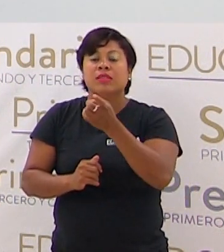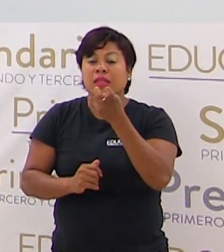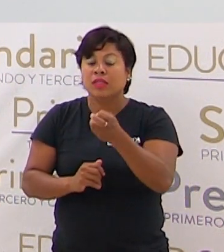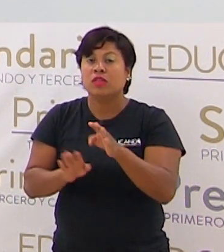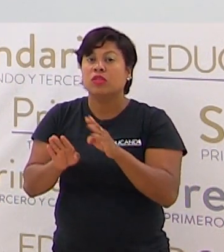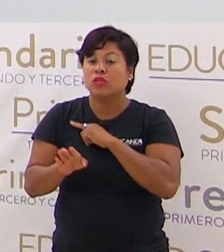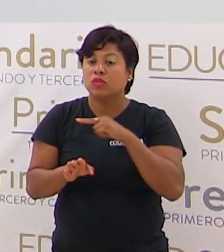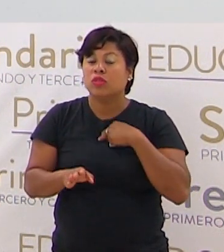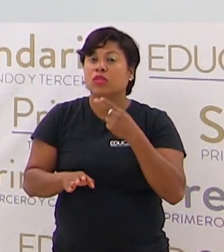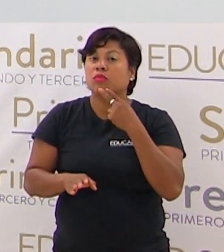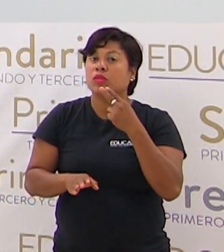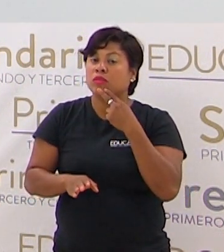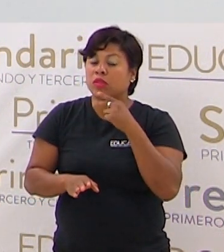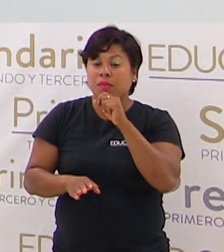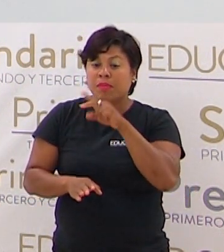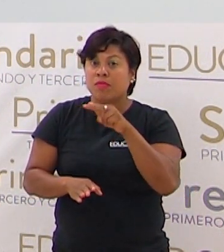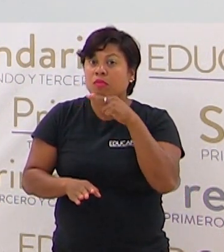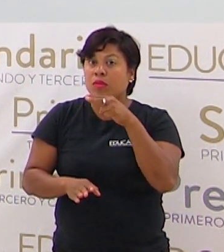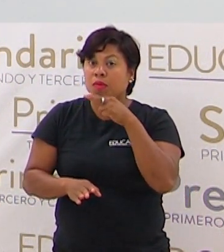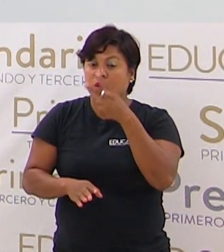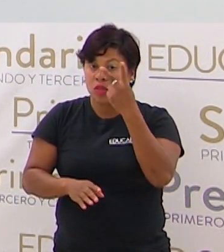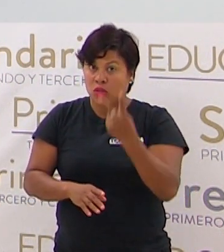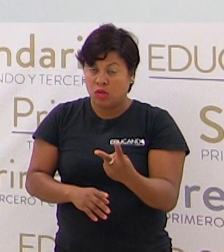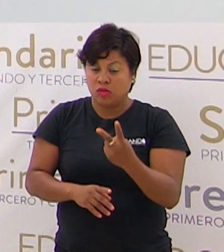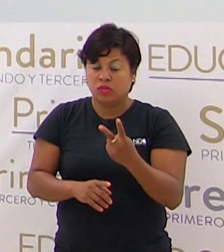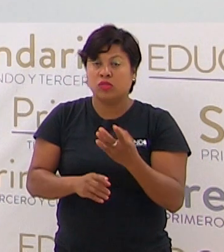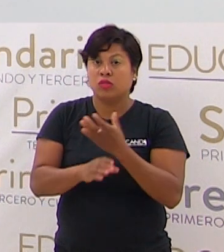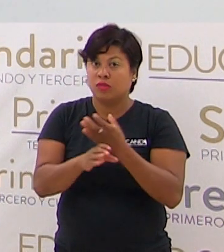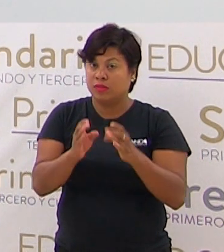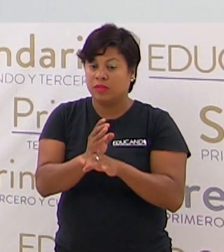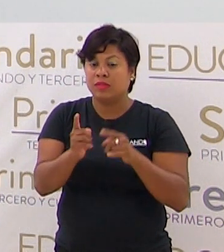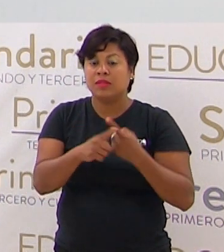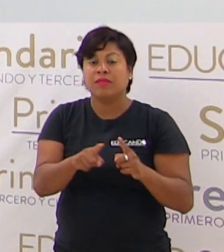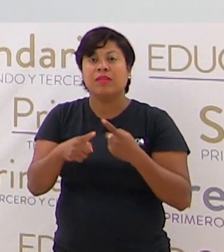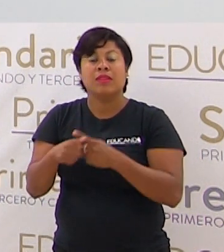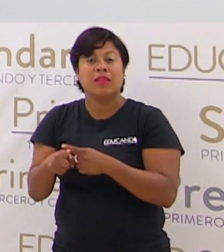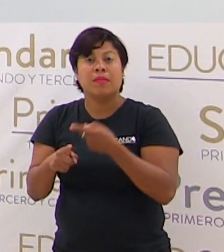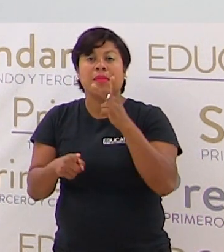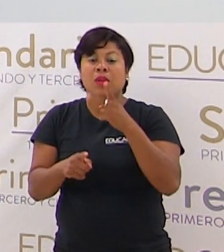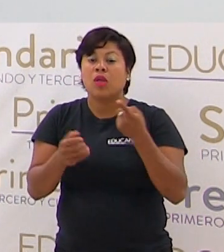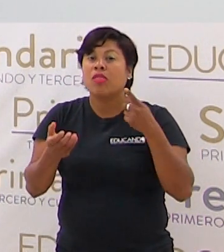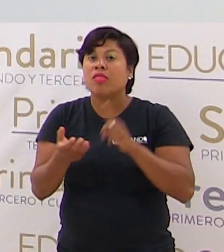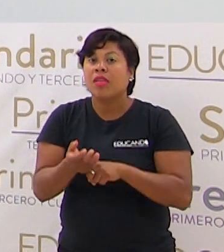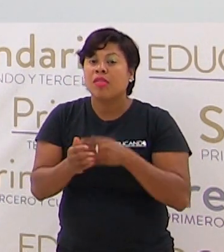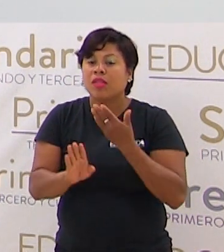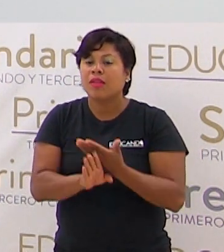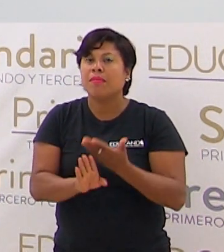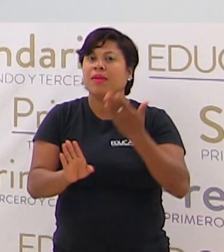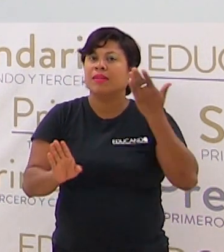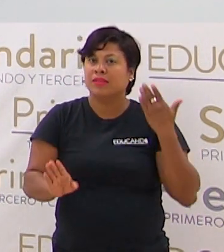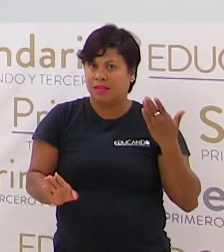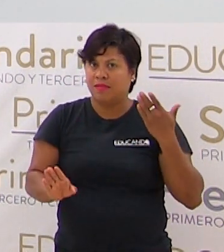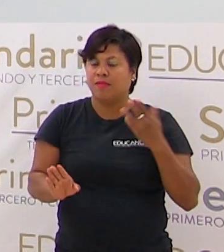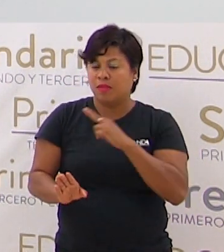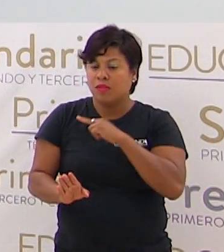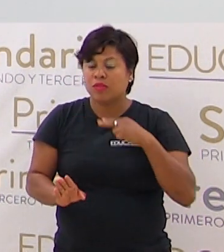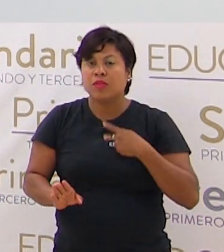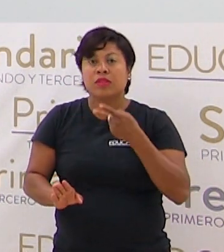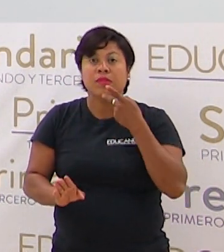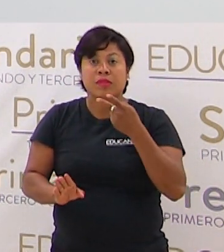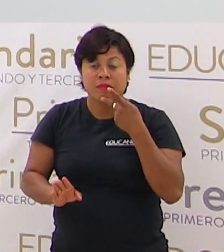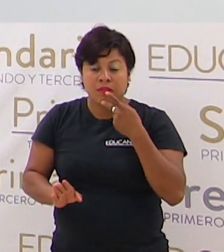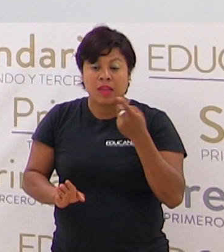estamos utilizando el mismo verbo en dos acciones o en dos momentos, pero dentro del pasado. Estamos